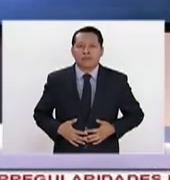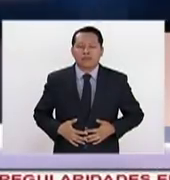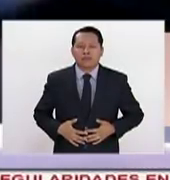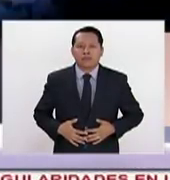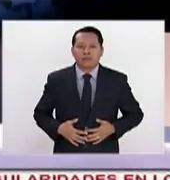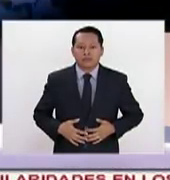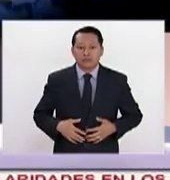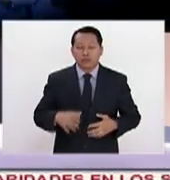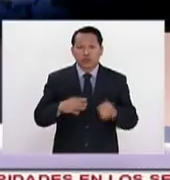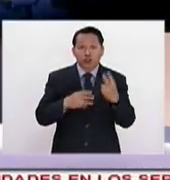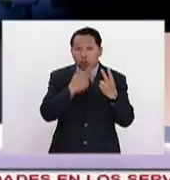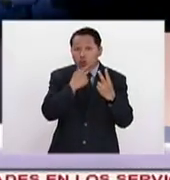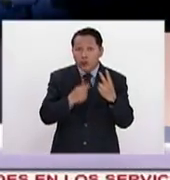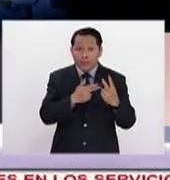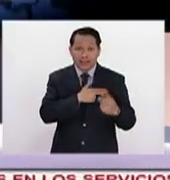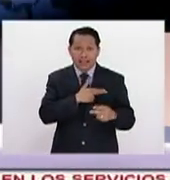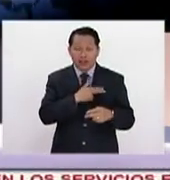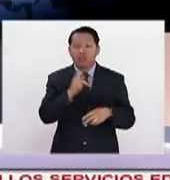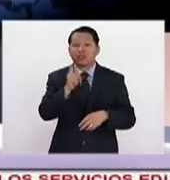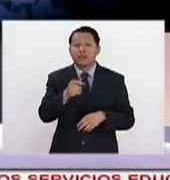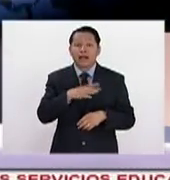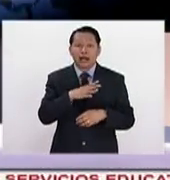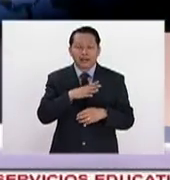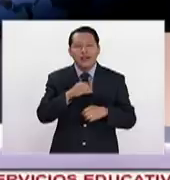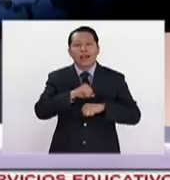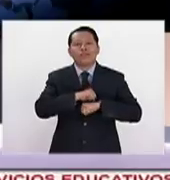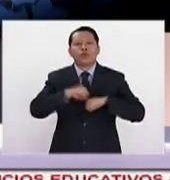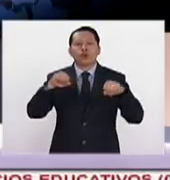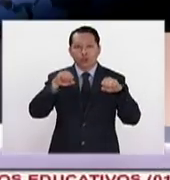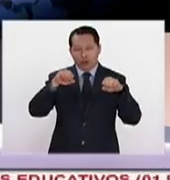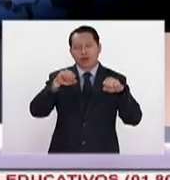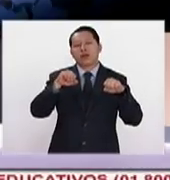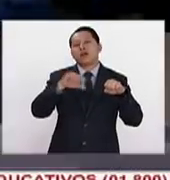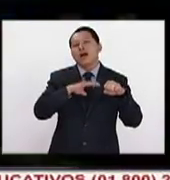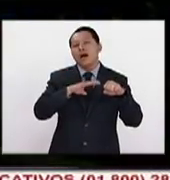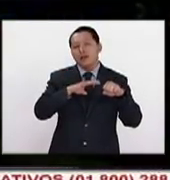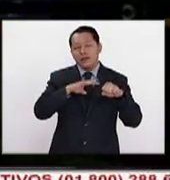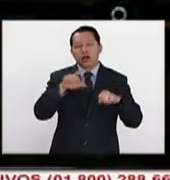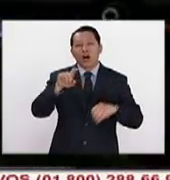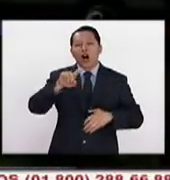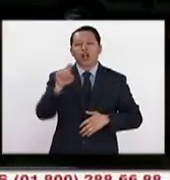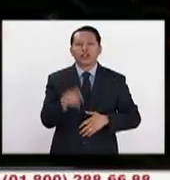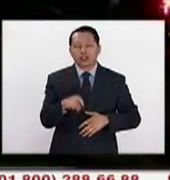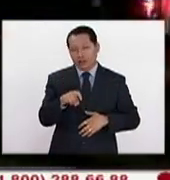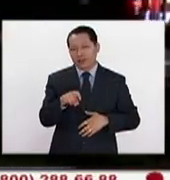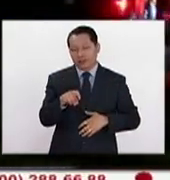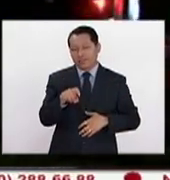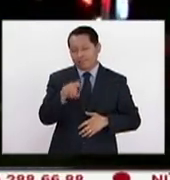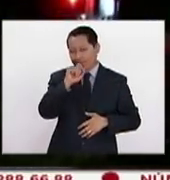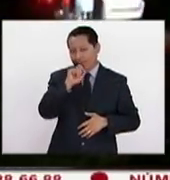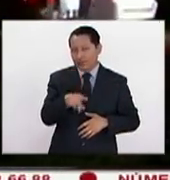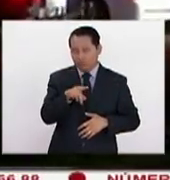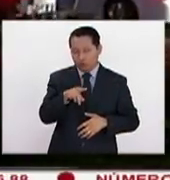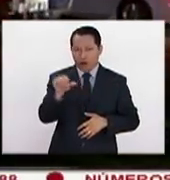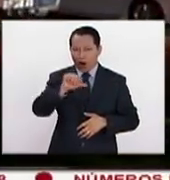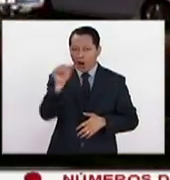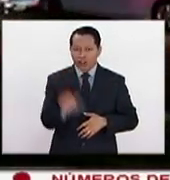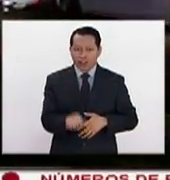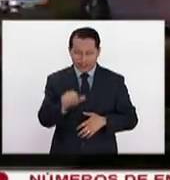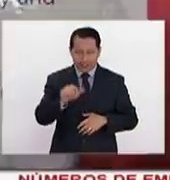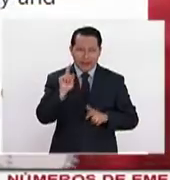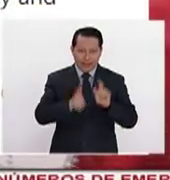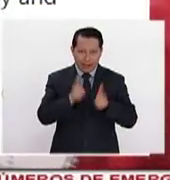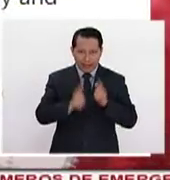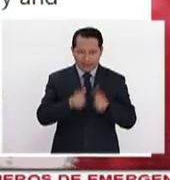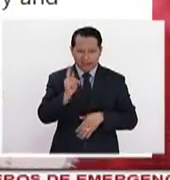Dos hombres resultaron lesionados tras registrarse una nueva explosión en Austin, Texas. Las autoridades informaron que los heridos fueron trasladados de